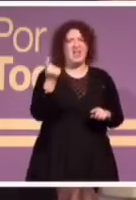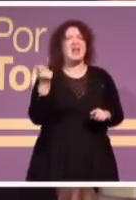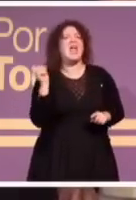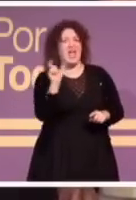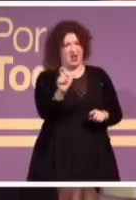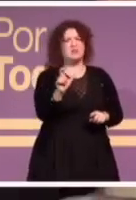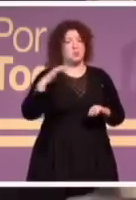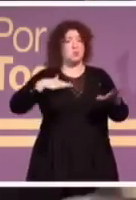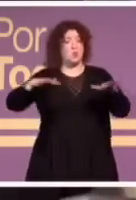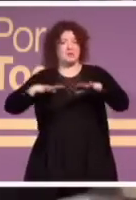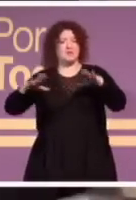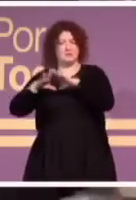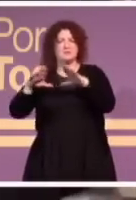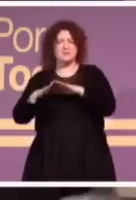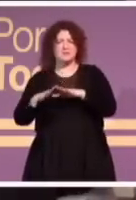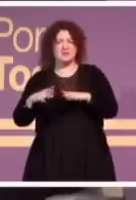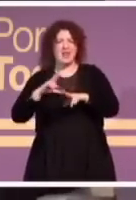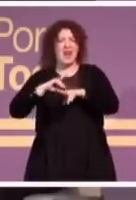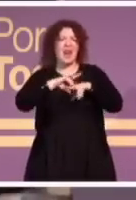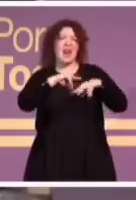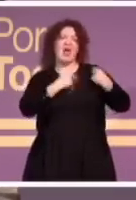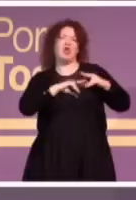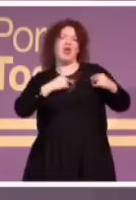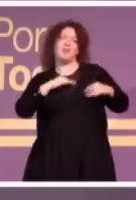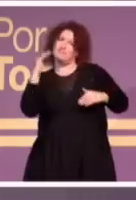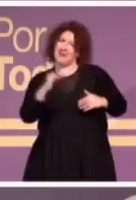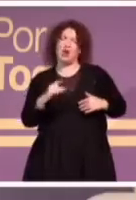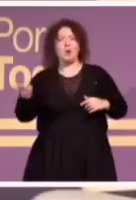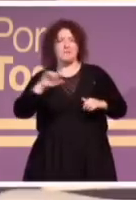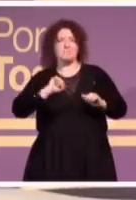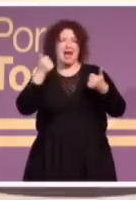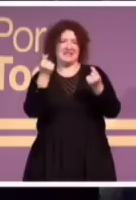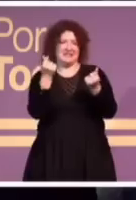movimiento feminista al señor M. Rajoy.